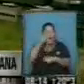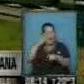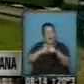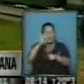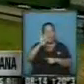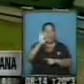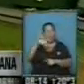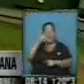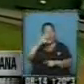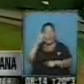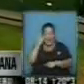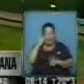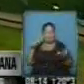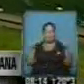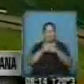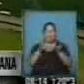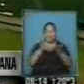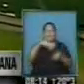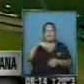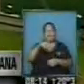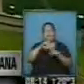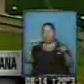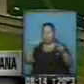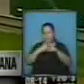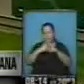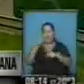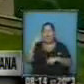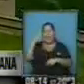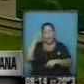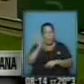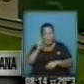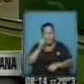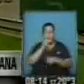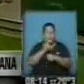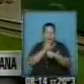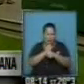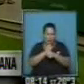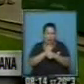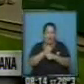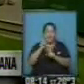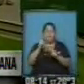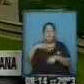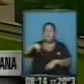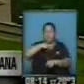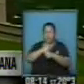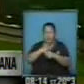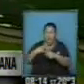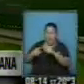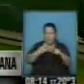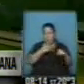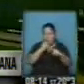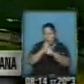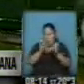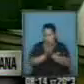Donnelly hemos conformado la cooperativa Madigraf. Estamos desde hace 9 meses funcionando bajo gestión de los propios trabajadores. Y